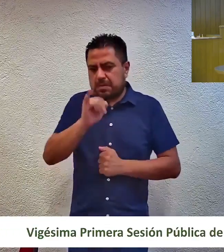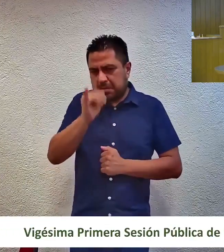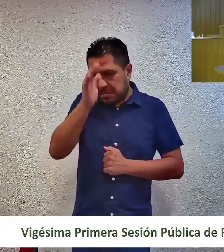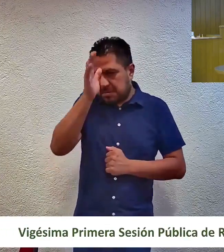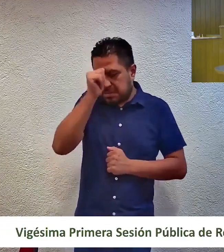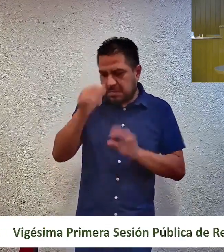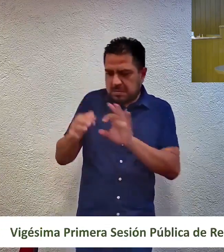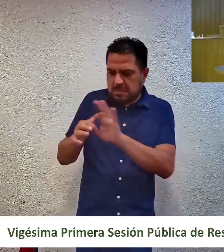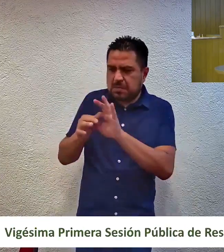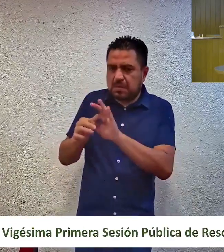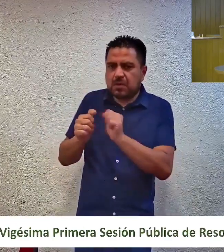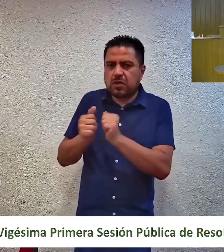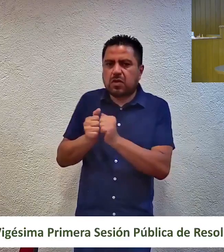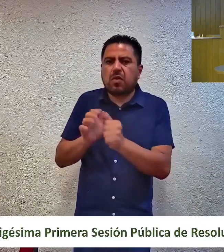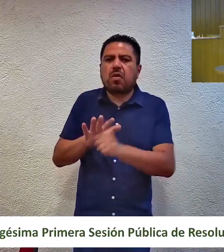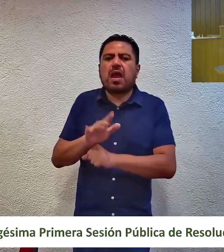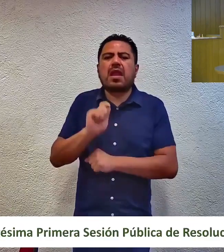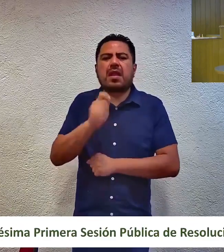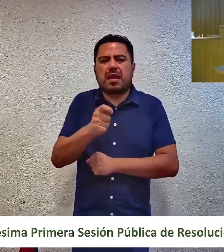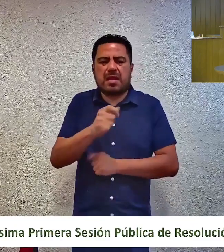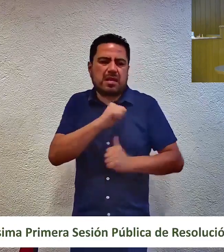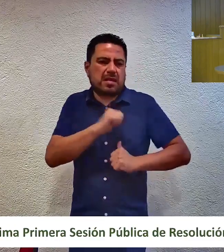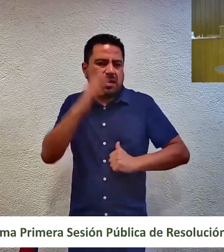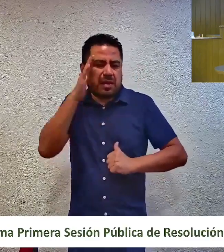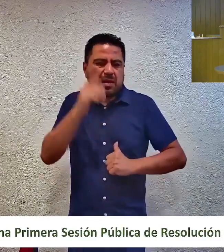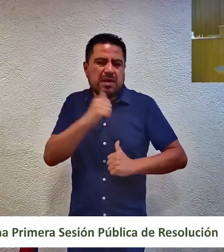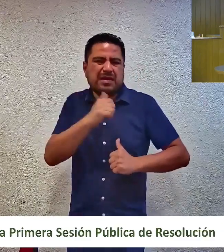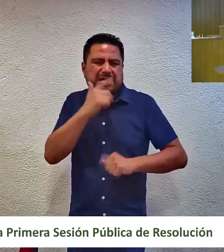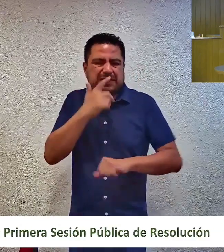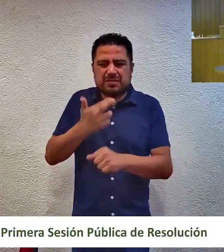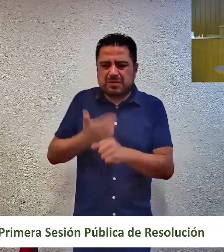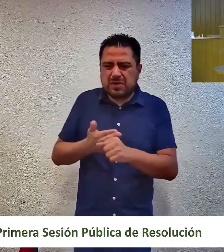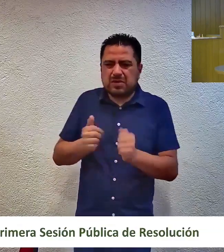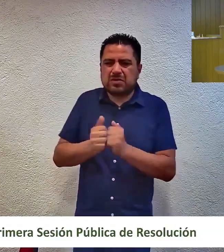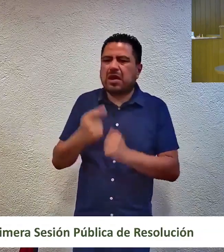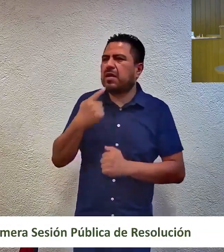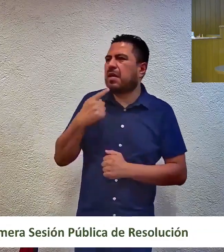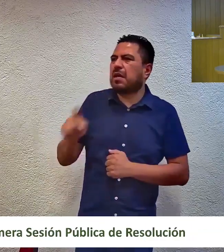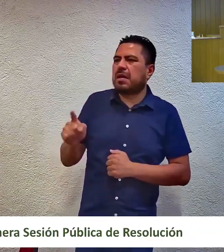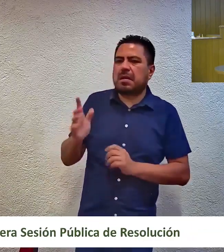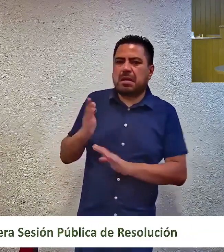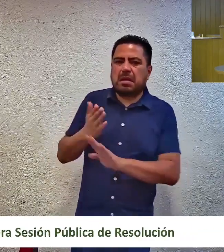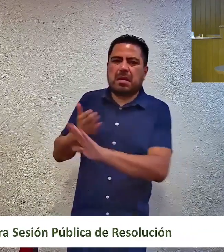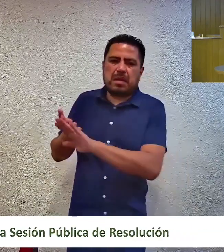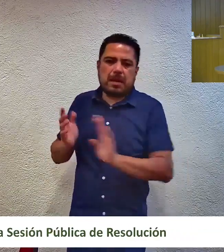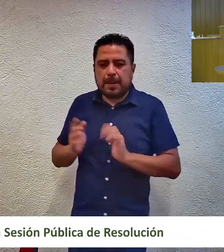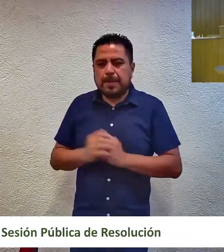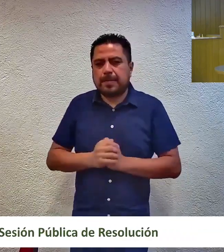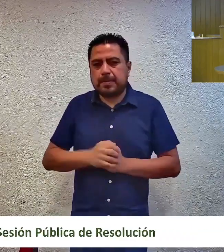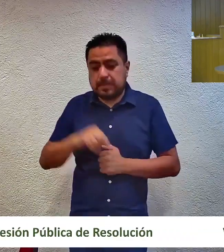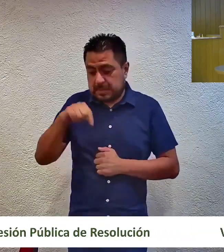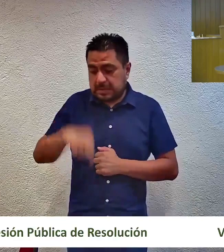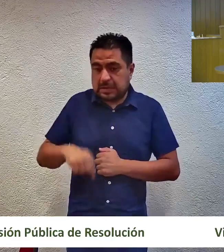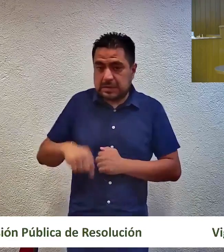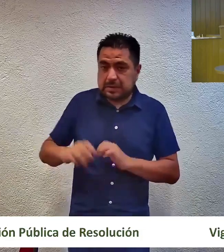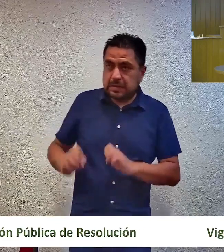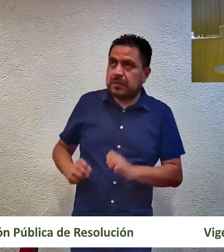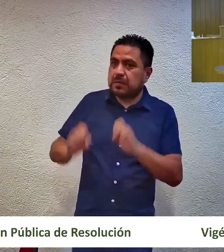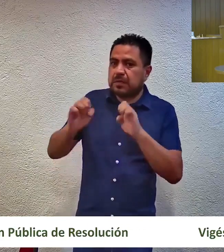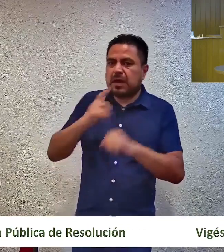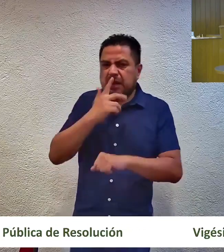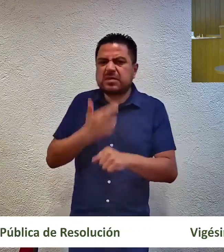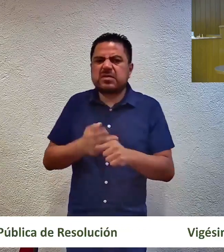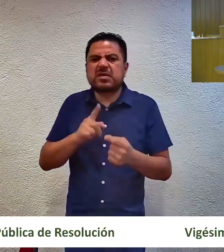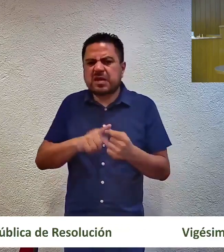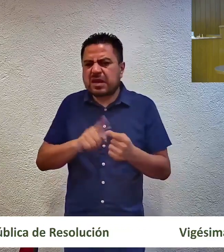acorde con los criterios emitidos por los órganos jurisdiccionales en materia de calumnia. Este órgano jurisdiccional estima que el actuar de la autoridad responsable